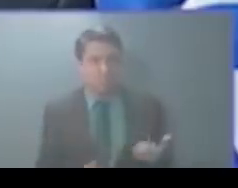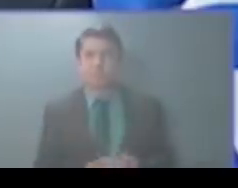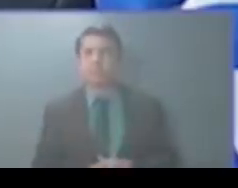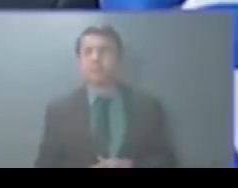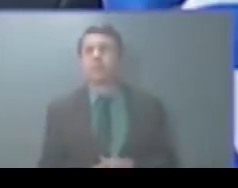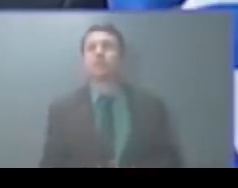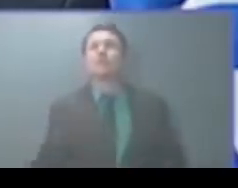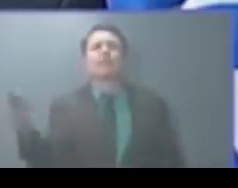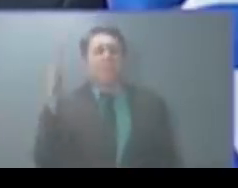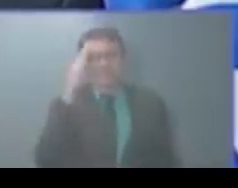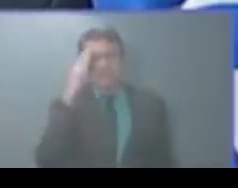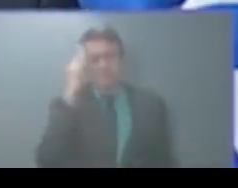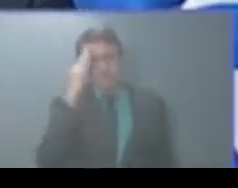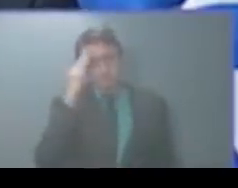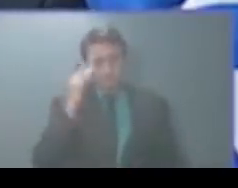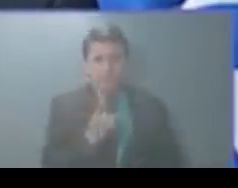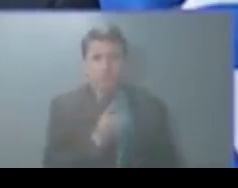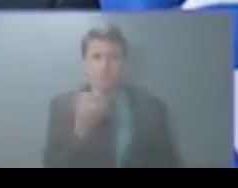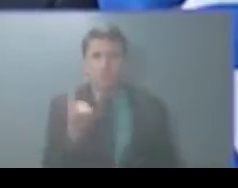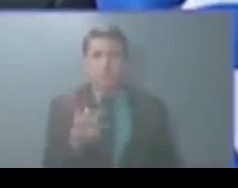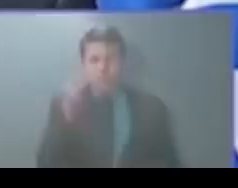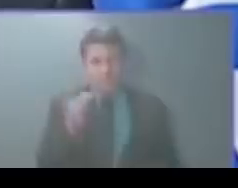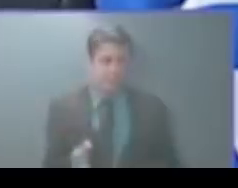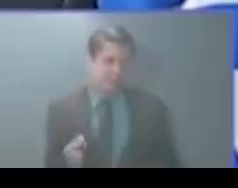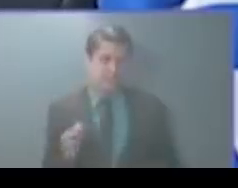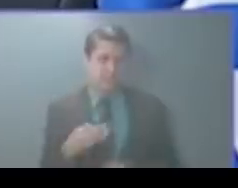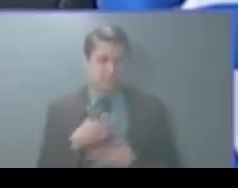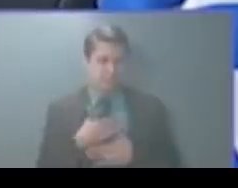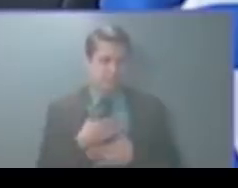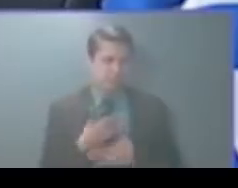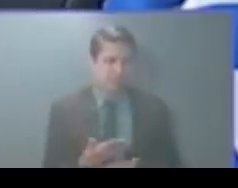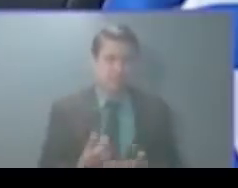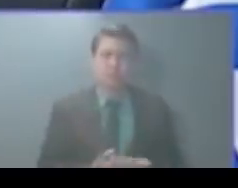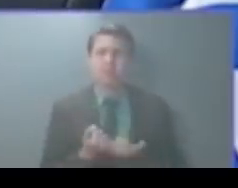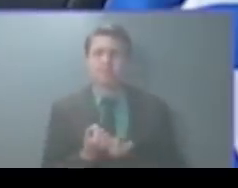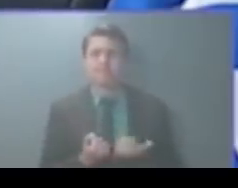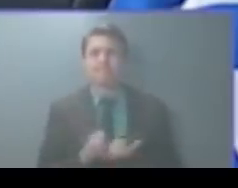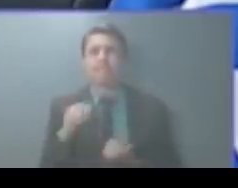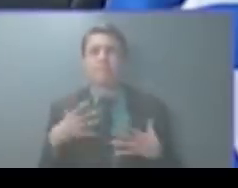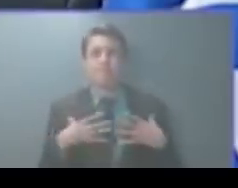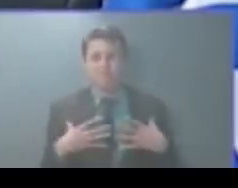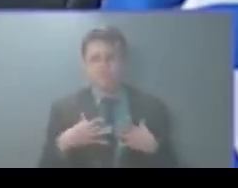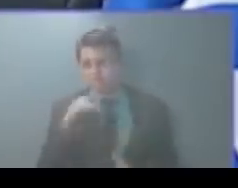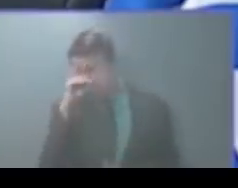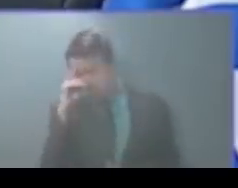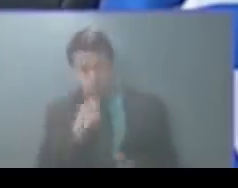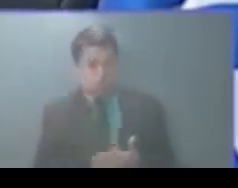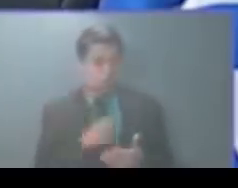Y conocí a muchas personas y militares dignos que estuvieron dispuestos a sacrificar su vida y la